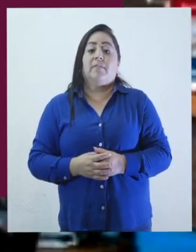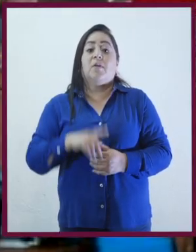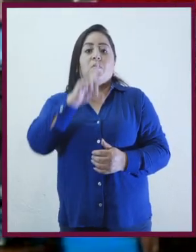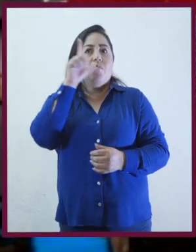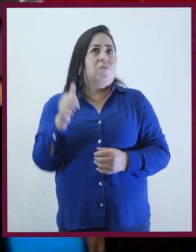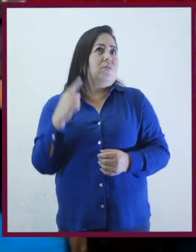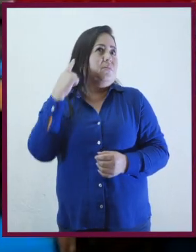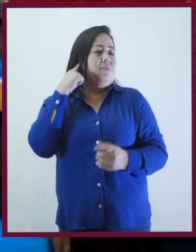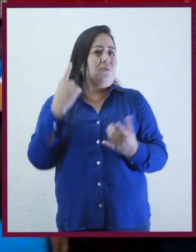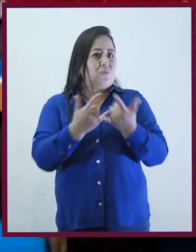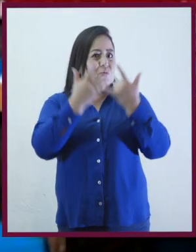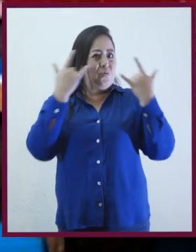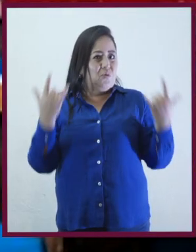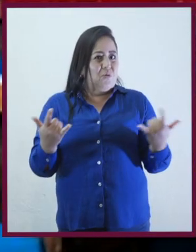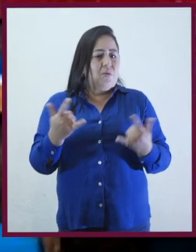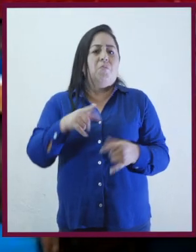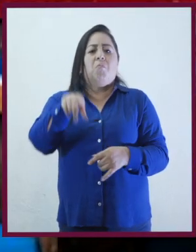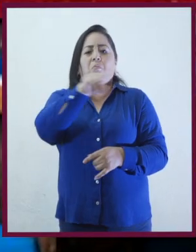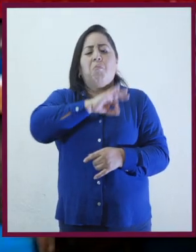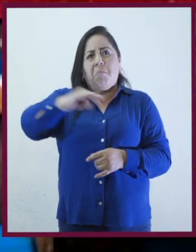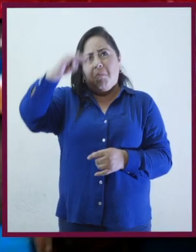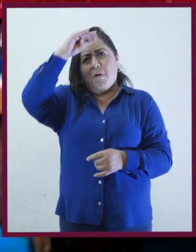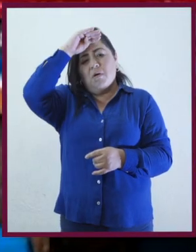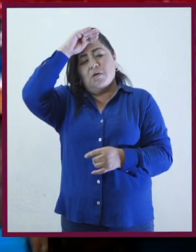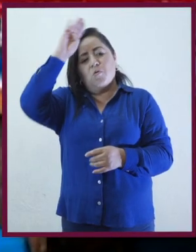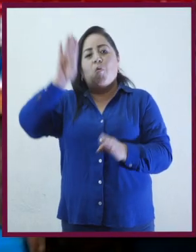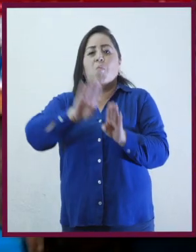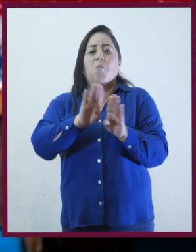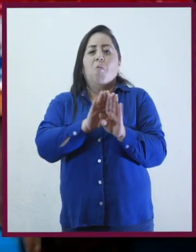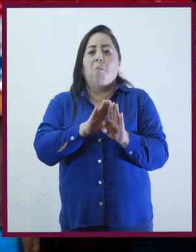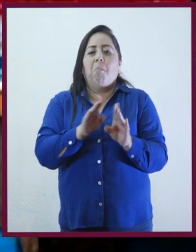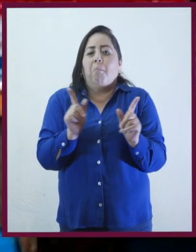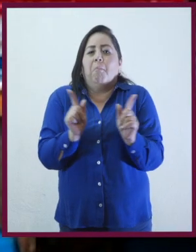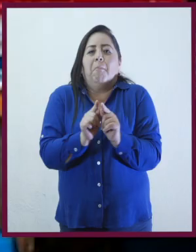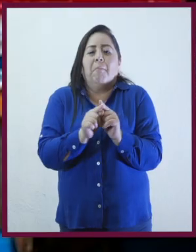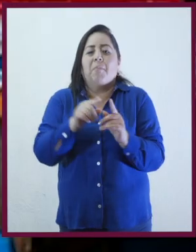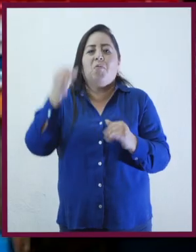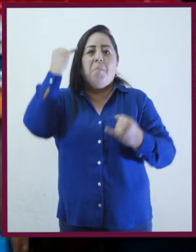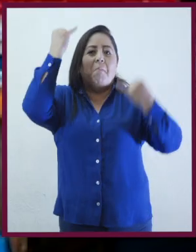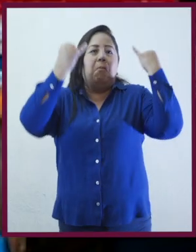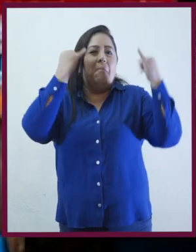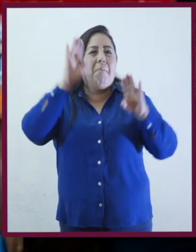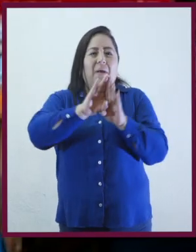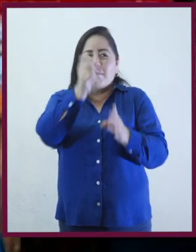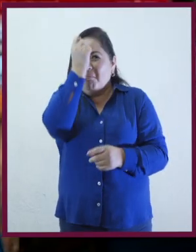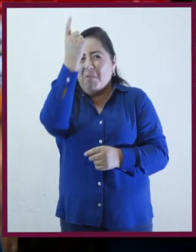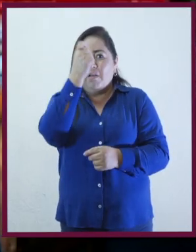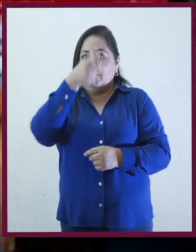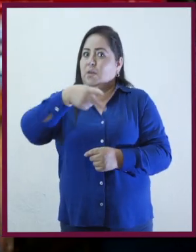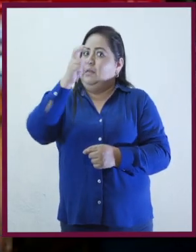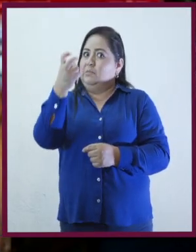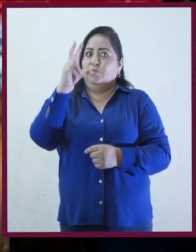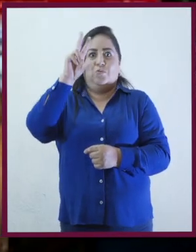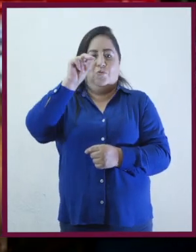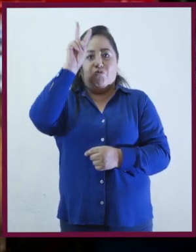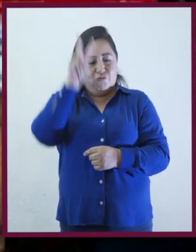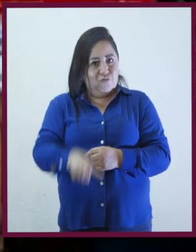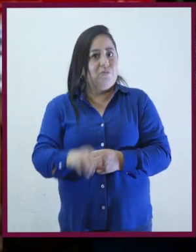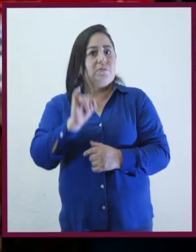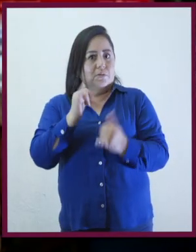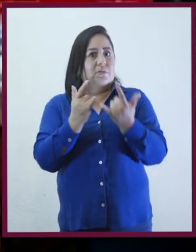Al escuchar la historia anterior podemos pensar que es un relato medieval inventado, pero no es así,